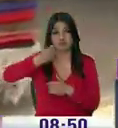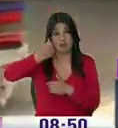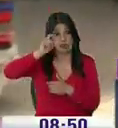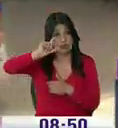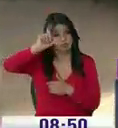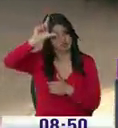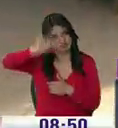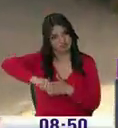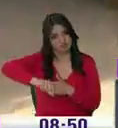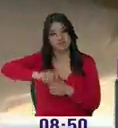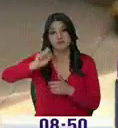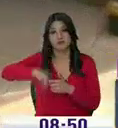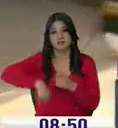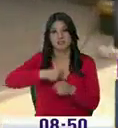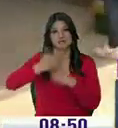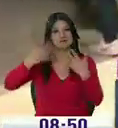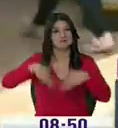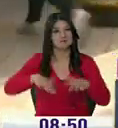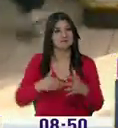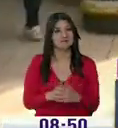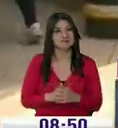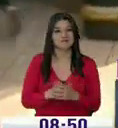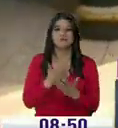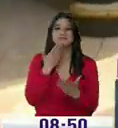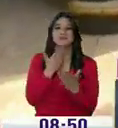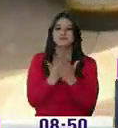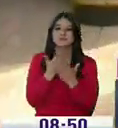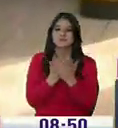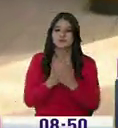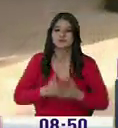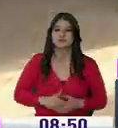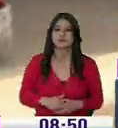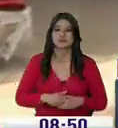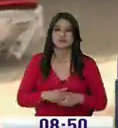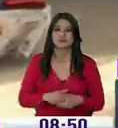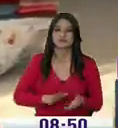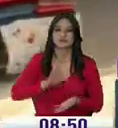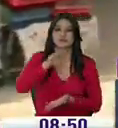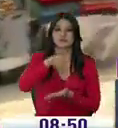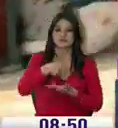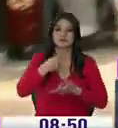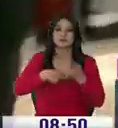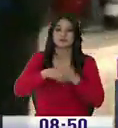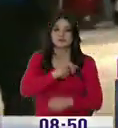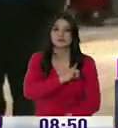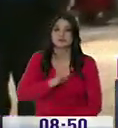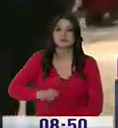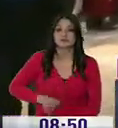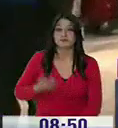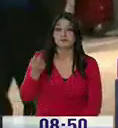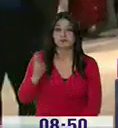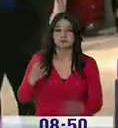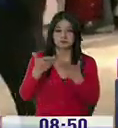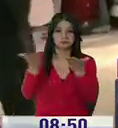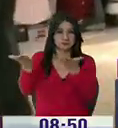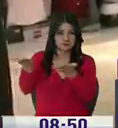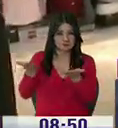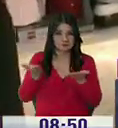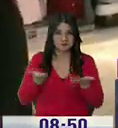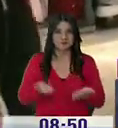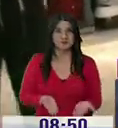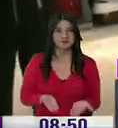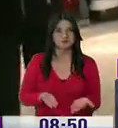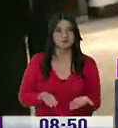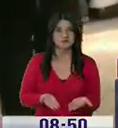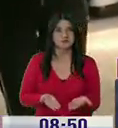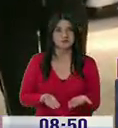en este final del año. Bien, muchísimas gracias. Así que el Centro Comercial Ipiales del Sur abre las puertas justamente